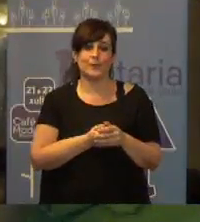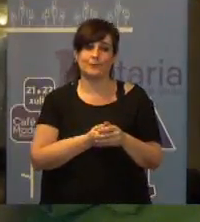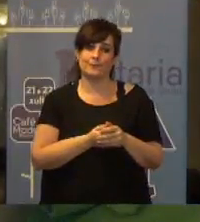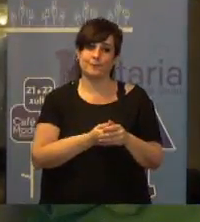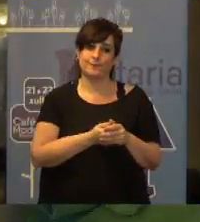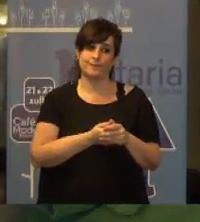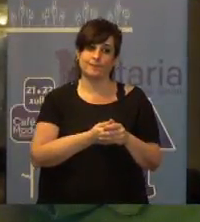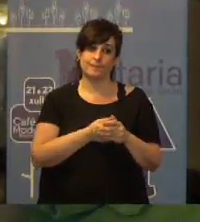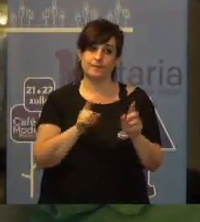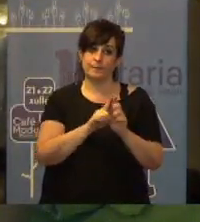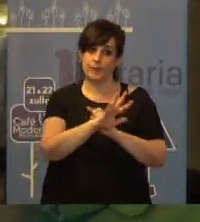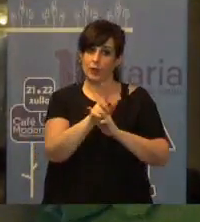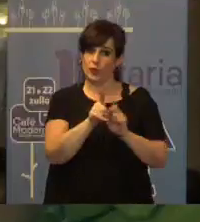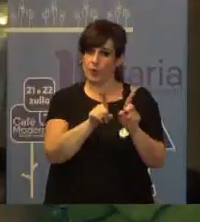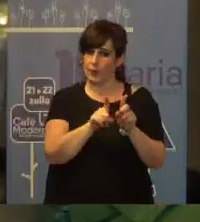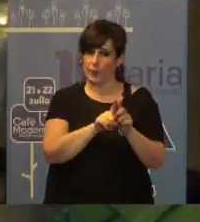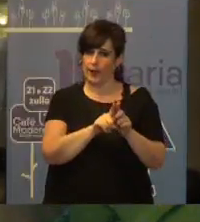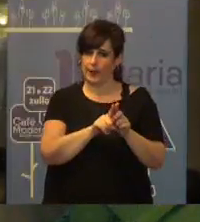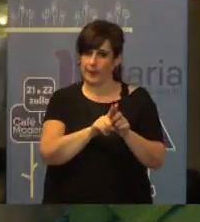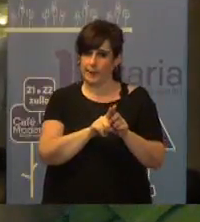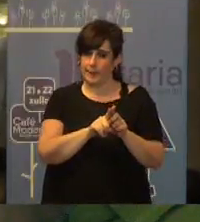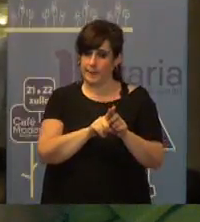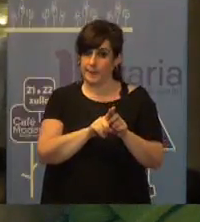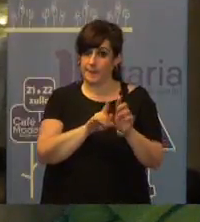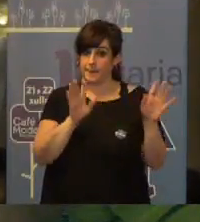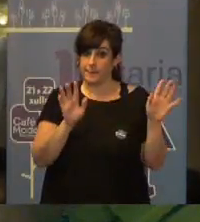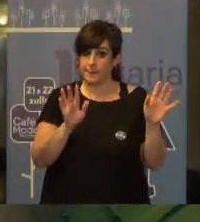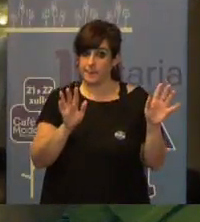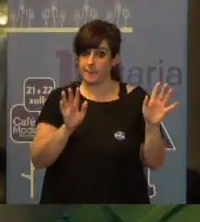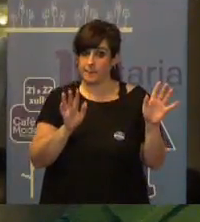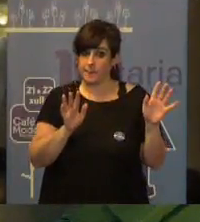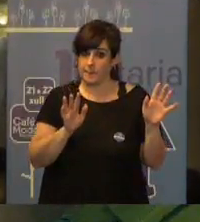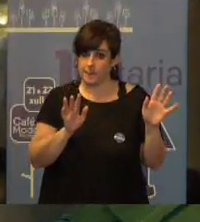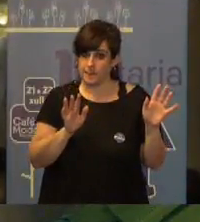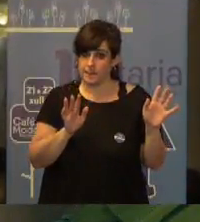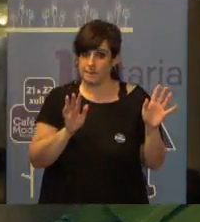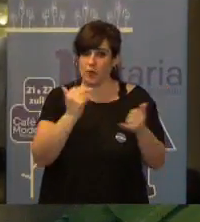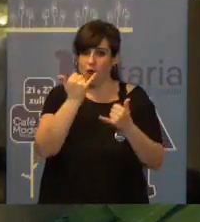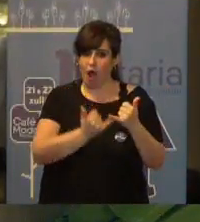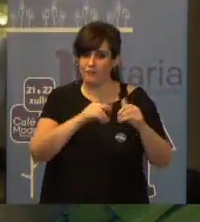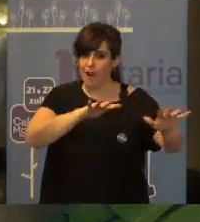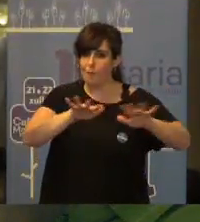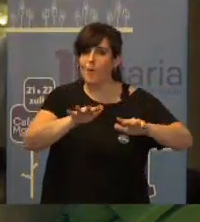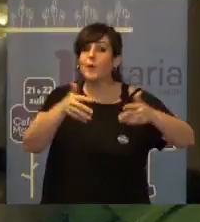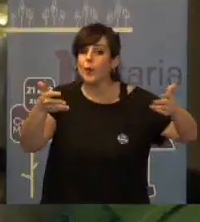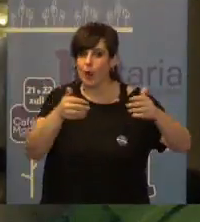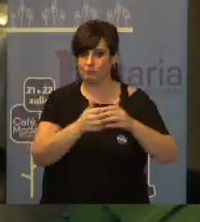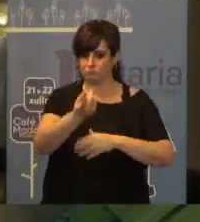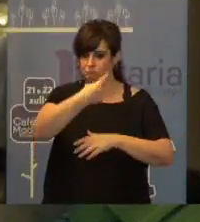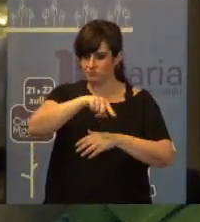marcos. Pero se me permitides, diría que marcos imos mover. O que marcos queremos